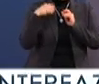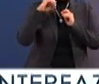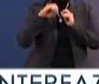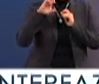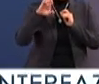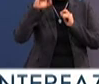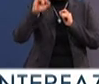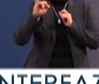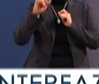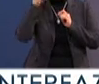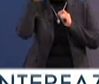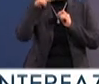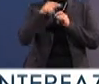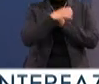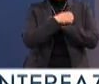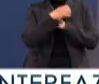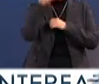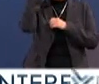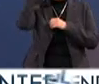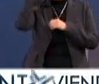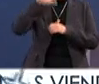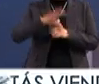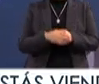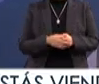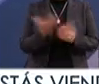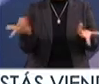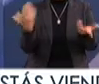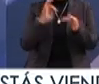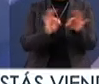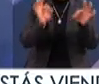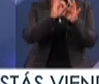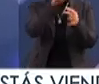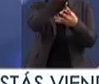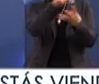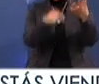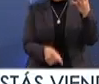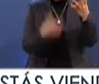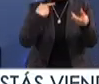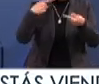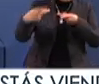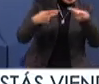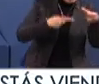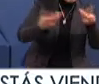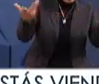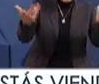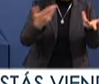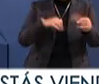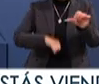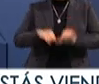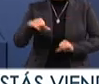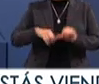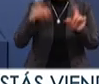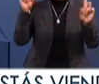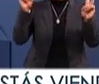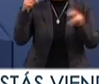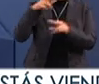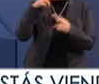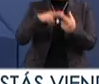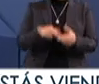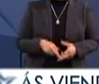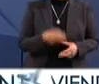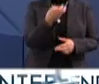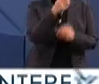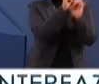Organización de Estados Iberoamericanos para la Educación, Ciencia y la Cultura y las importantes estrategias que impulsan en estos aspectos en nuestra región.